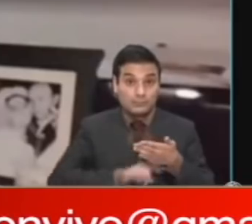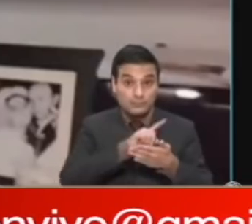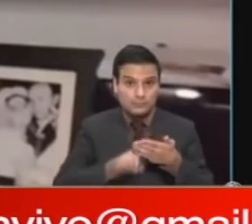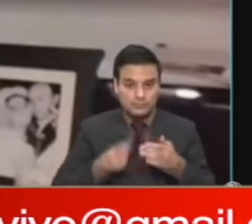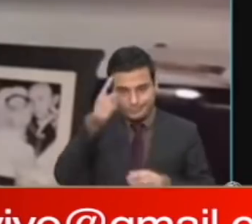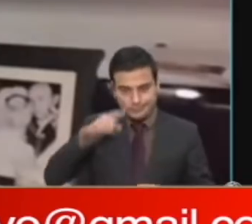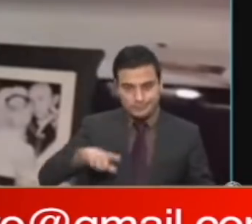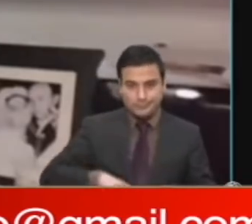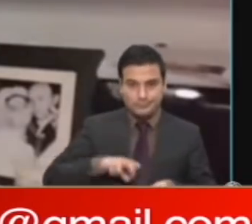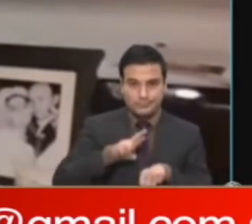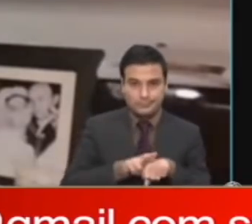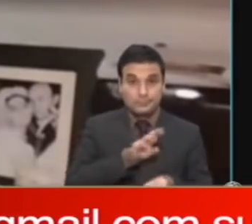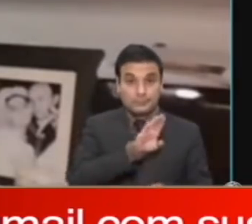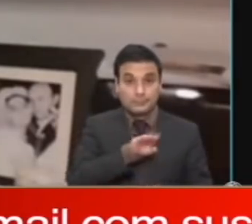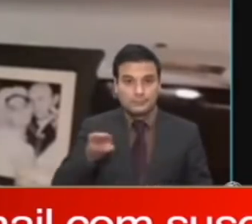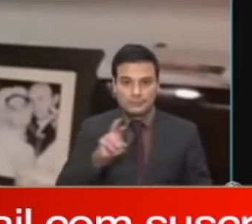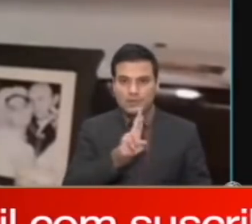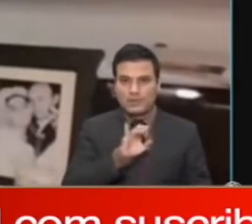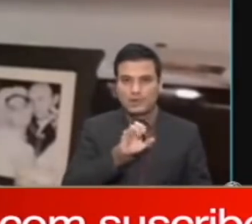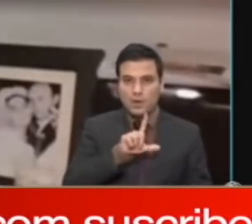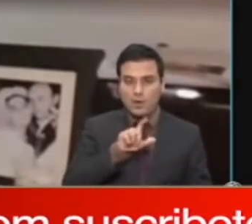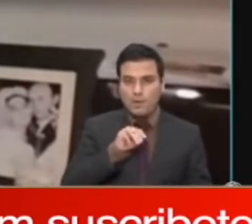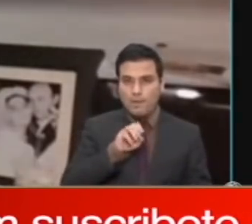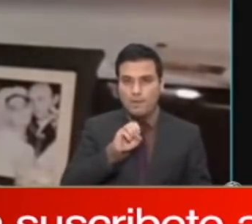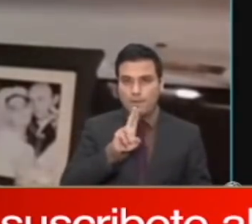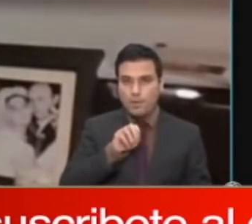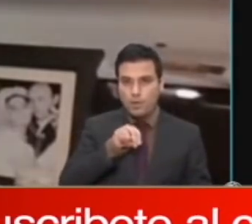detectado en gasto de precampaña, es decir,